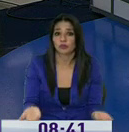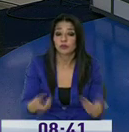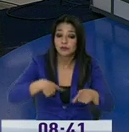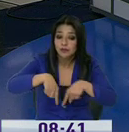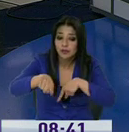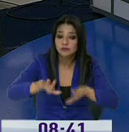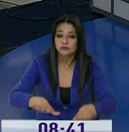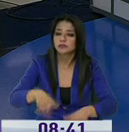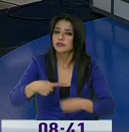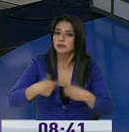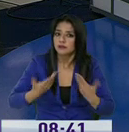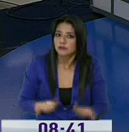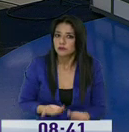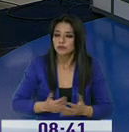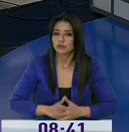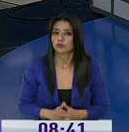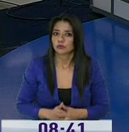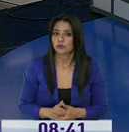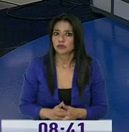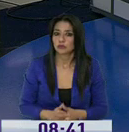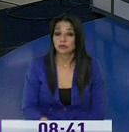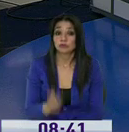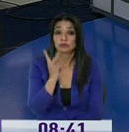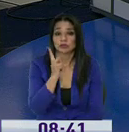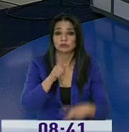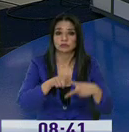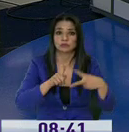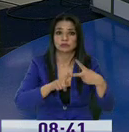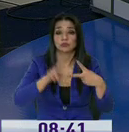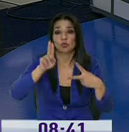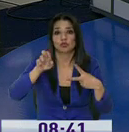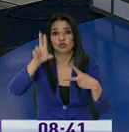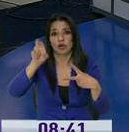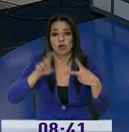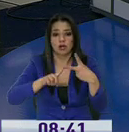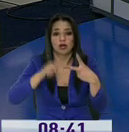tránsito en Quito. O sea, hemos puesto dos puntos, Ulloa y Orellana, y es un tráfico terrible.